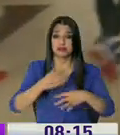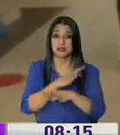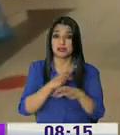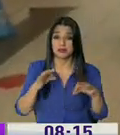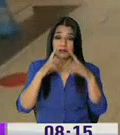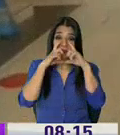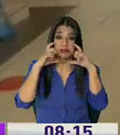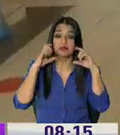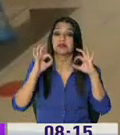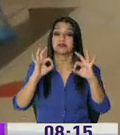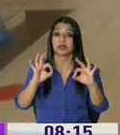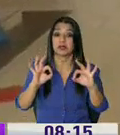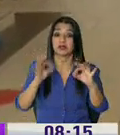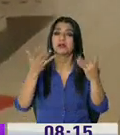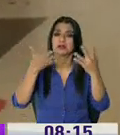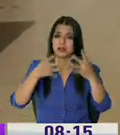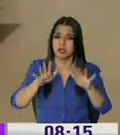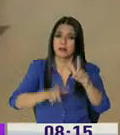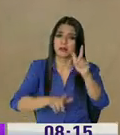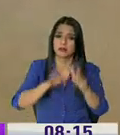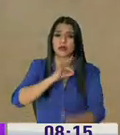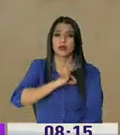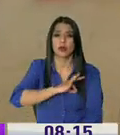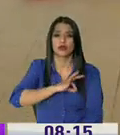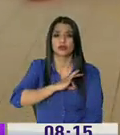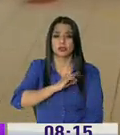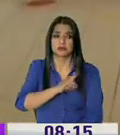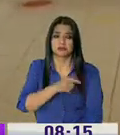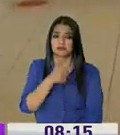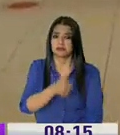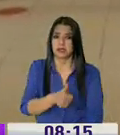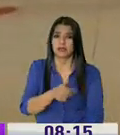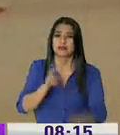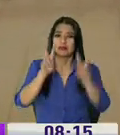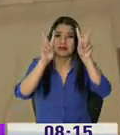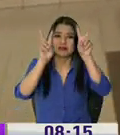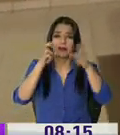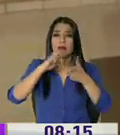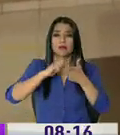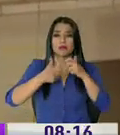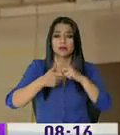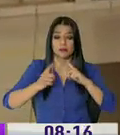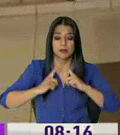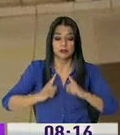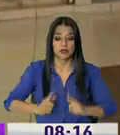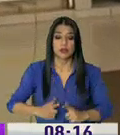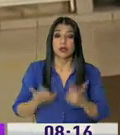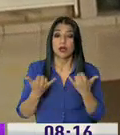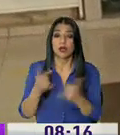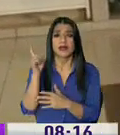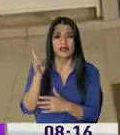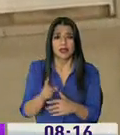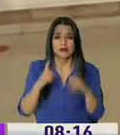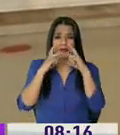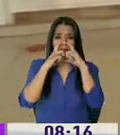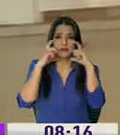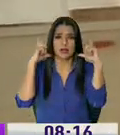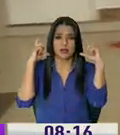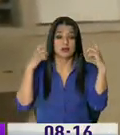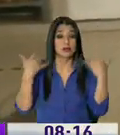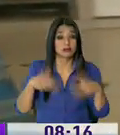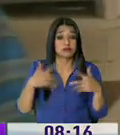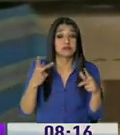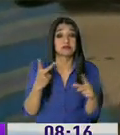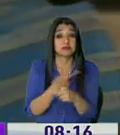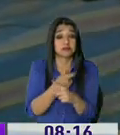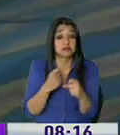que ya existe la concientización ciudadana referente al problema sanitario que estamos viviendo, a la gravedad de la